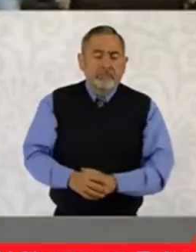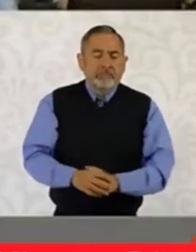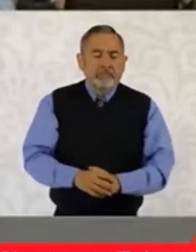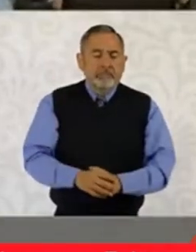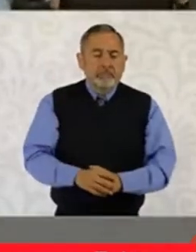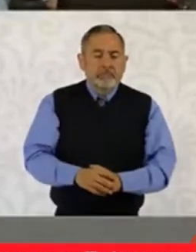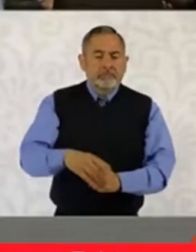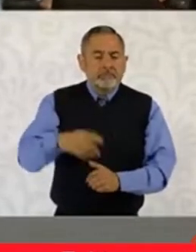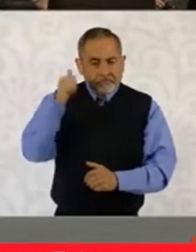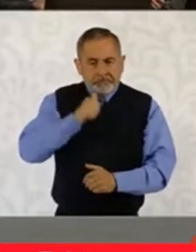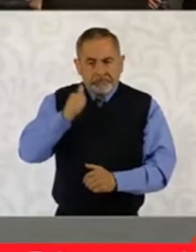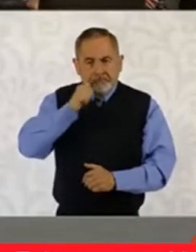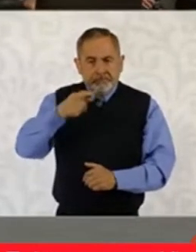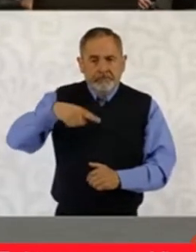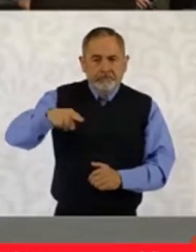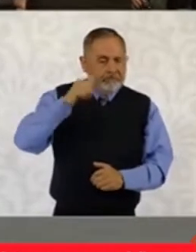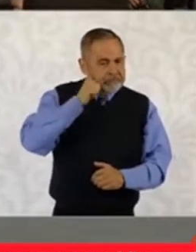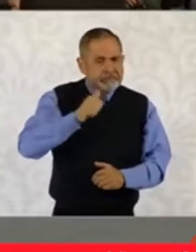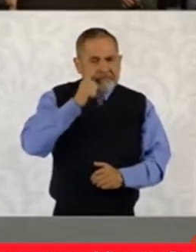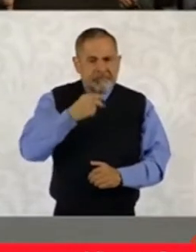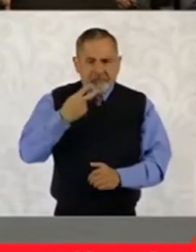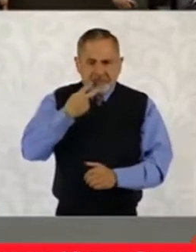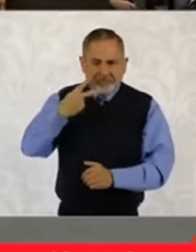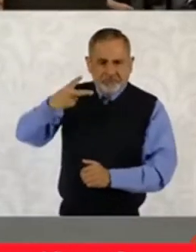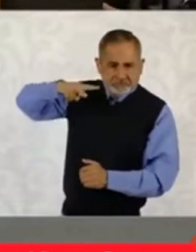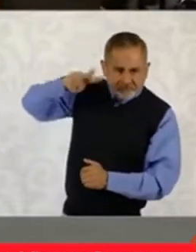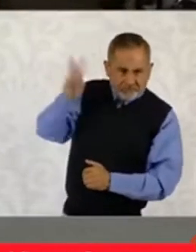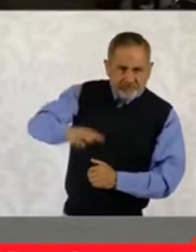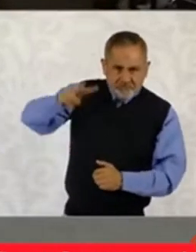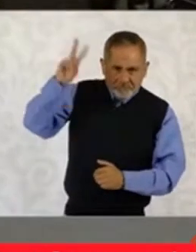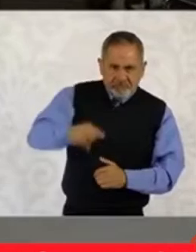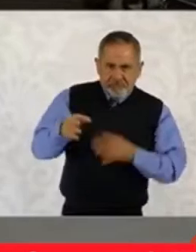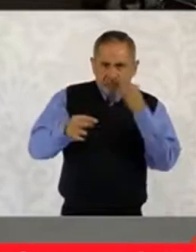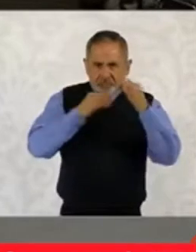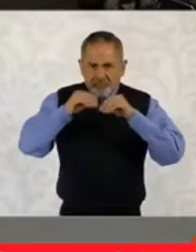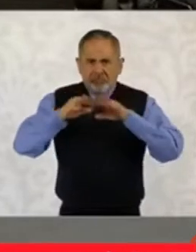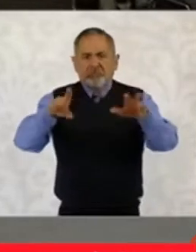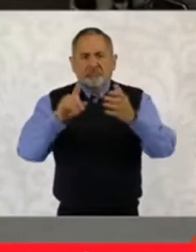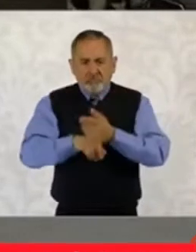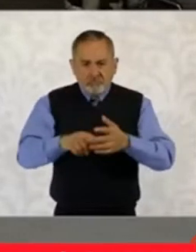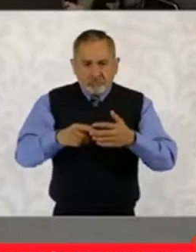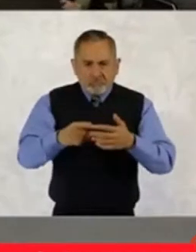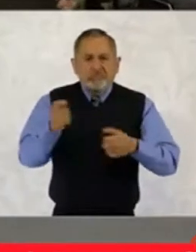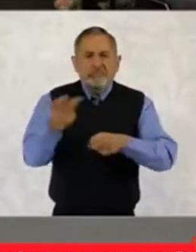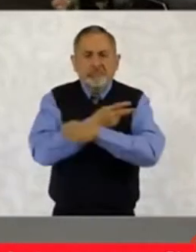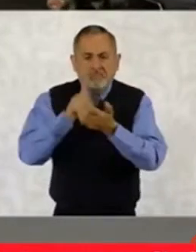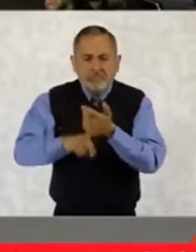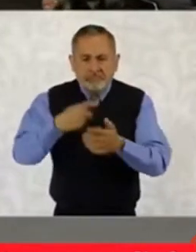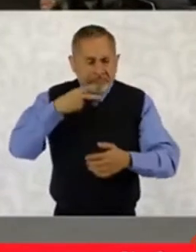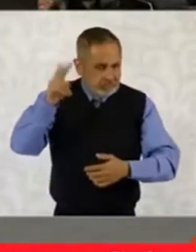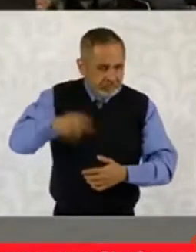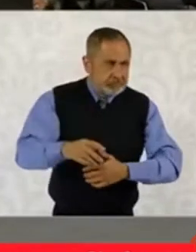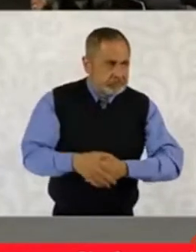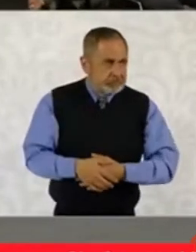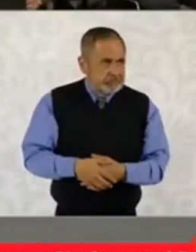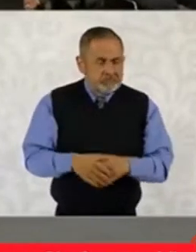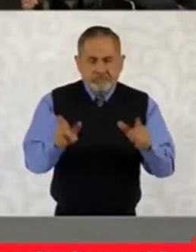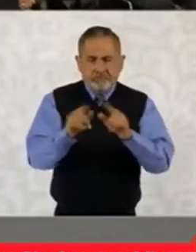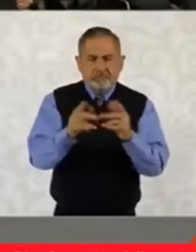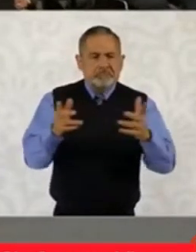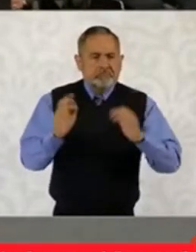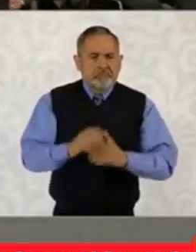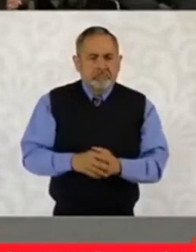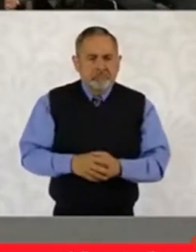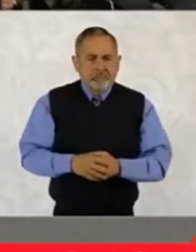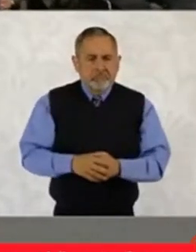Y siempre decir la verdad y atender esta situación. Y ya,